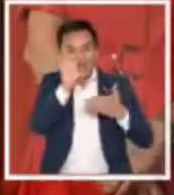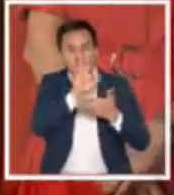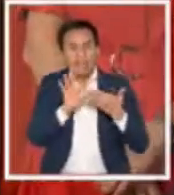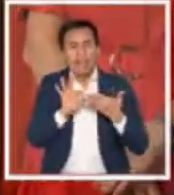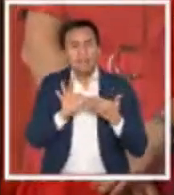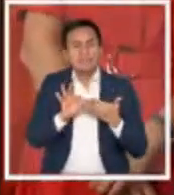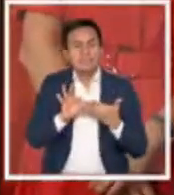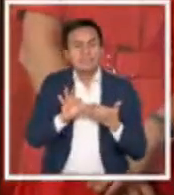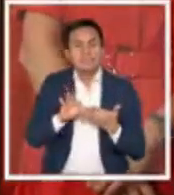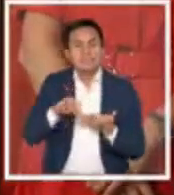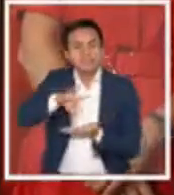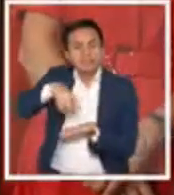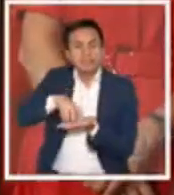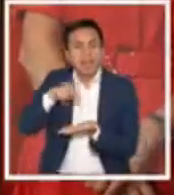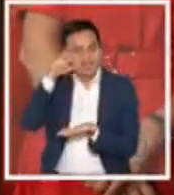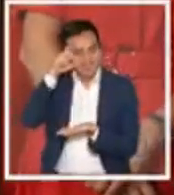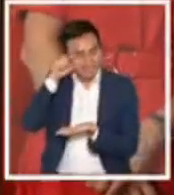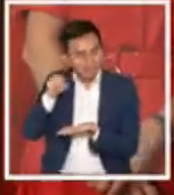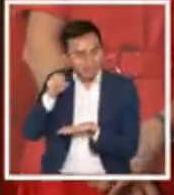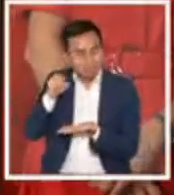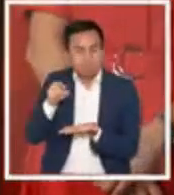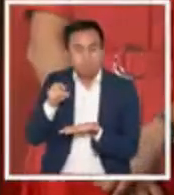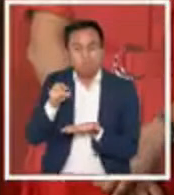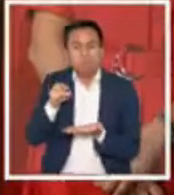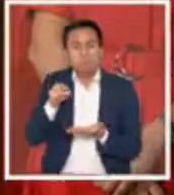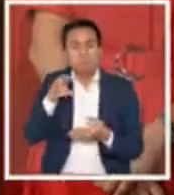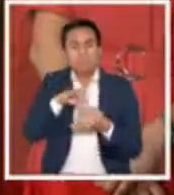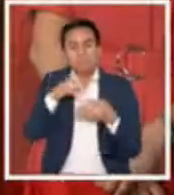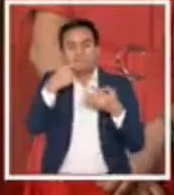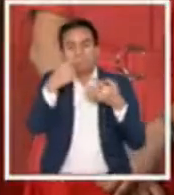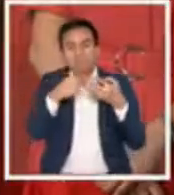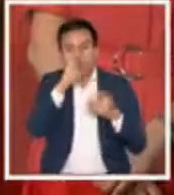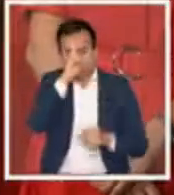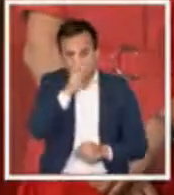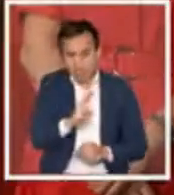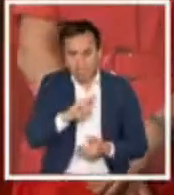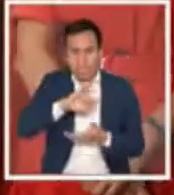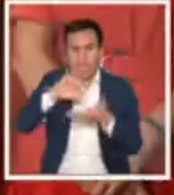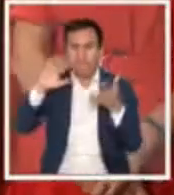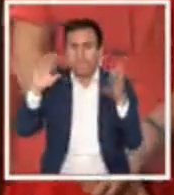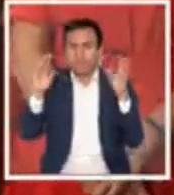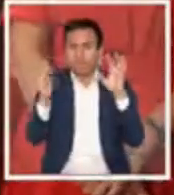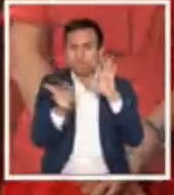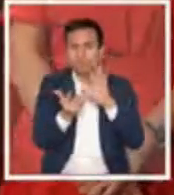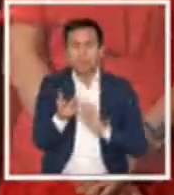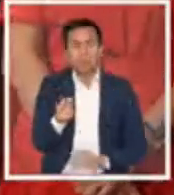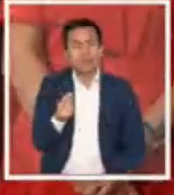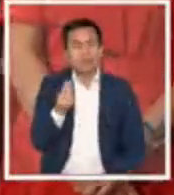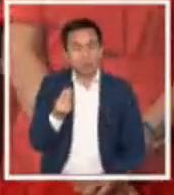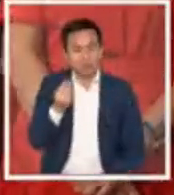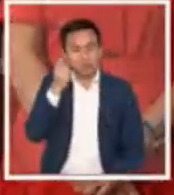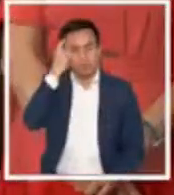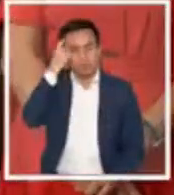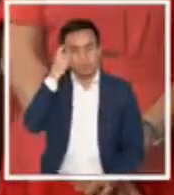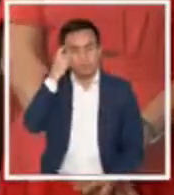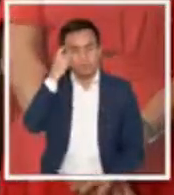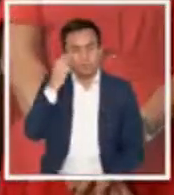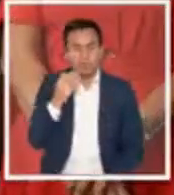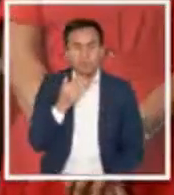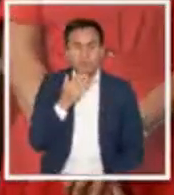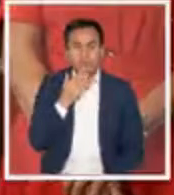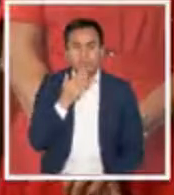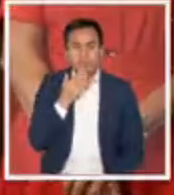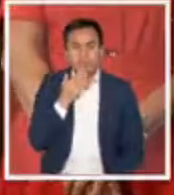la Plaza Salvador Allende, que es parte de los diversos homenajes que alrededor del mundo, y esto sería bueno que también